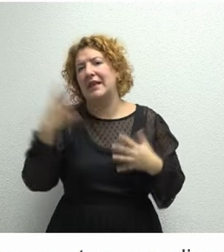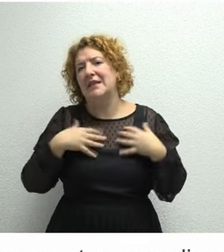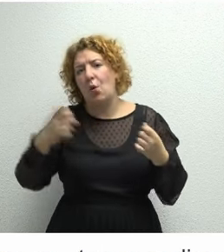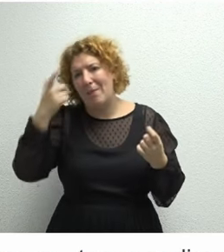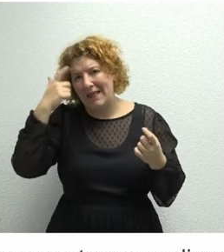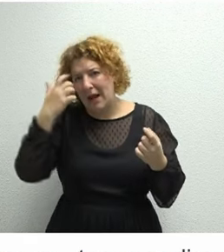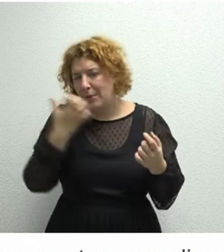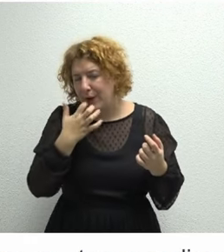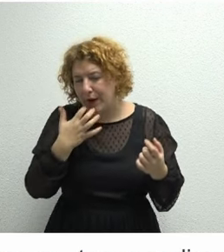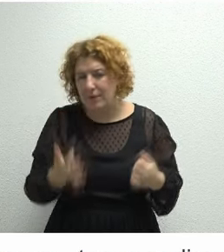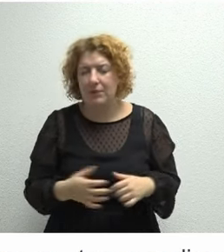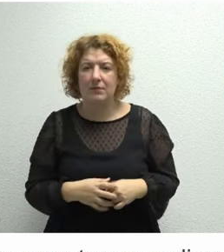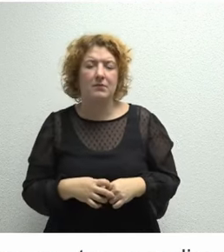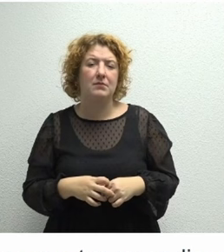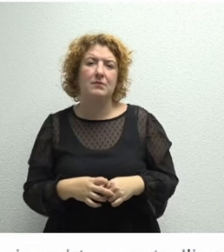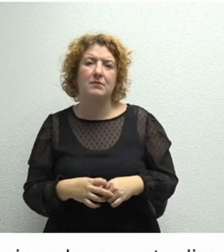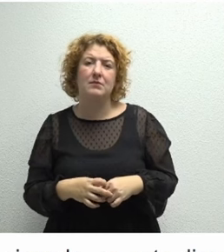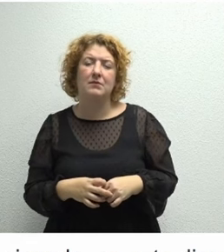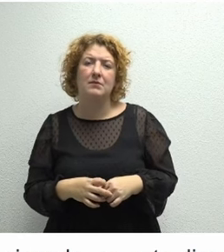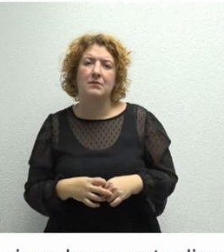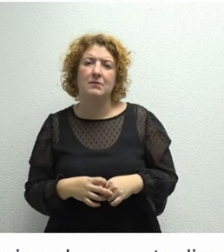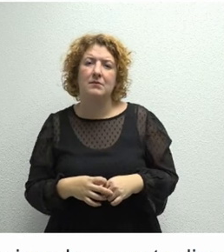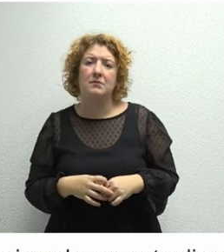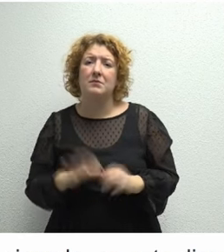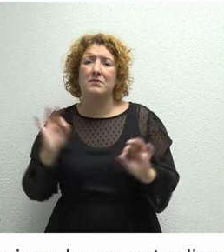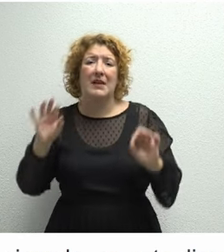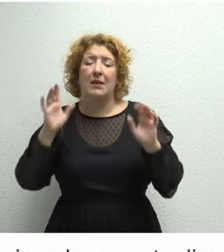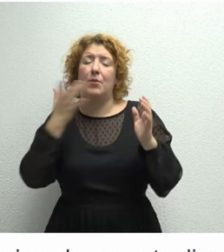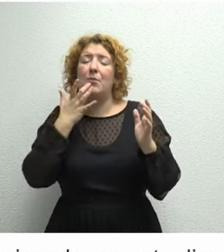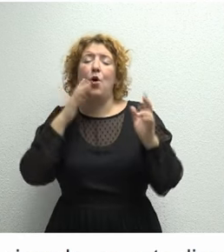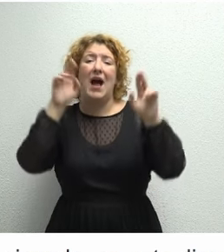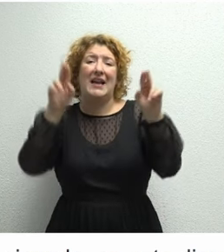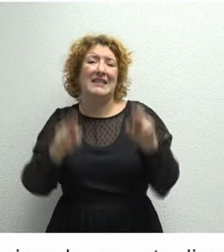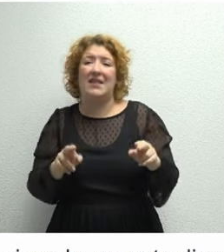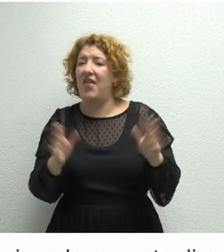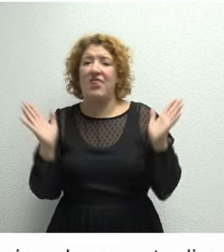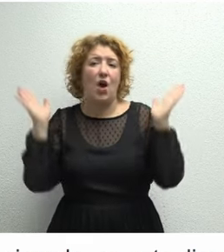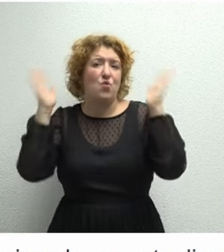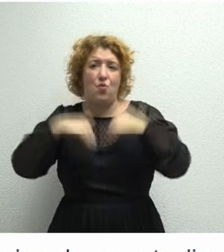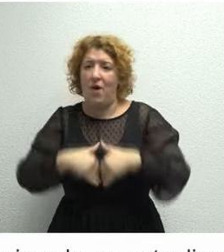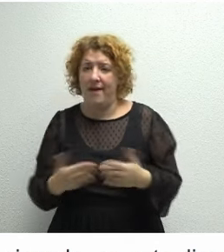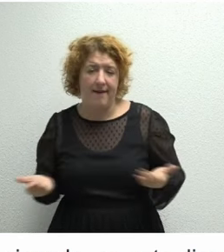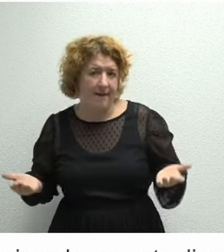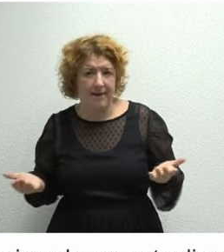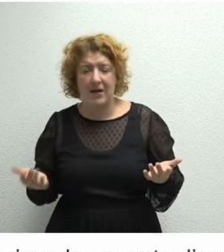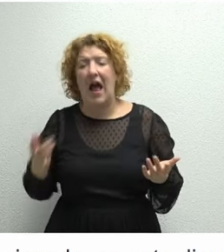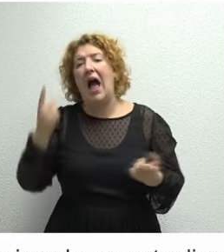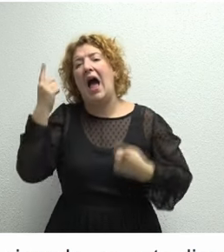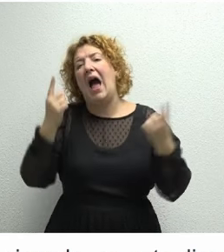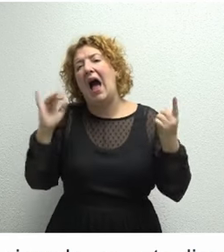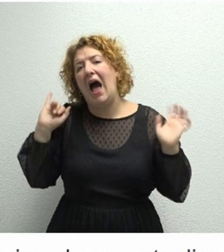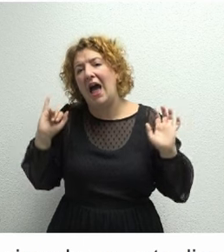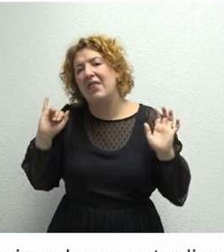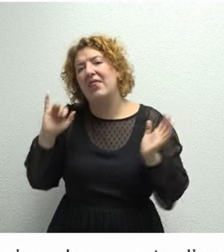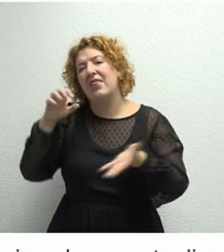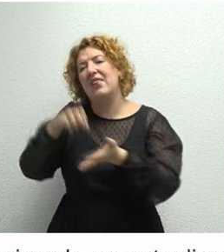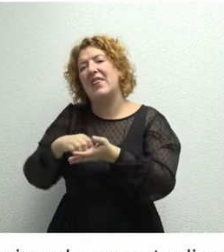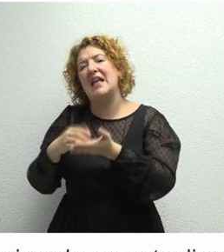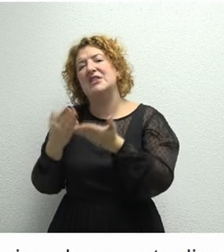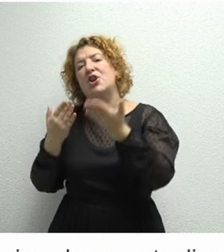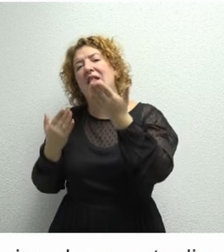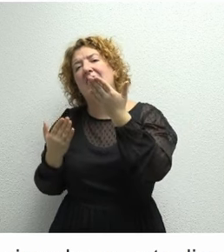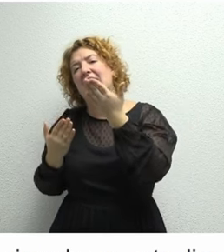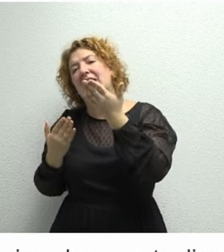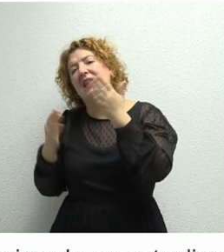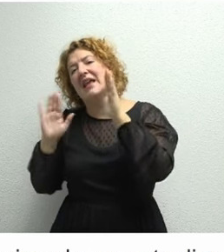Mental ahora mismo no tenemos ninguna Plaza a nivel Residencial y ahora mismo quedan algunas a nivel de centros eh de centros